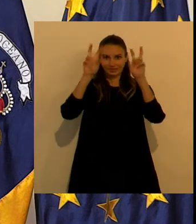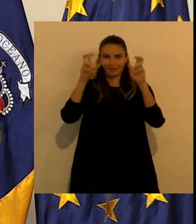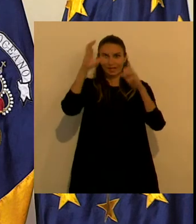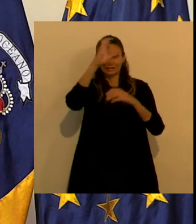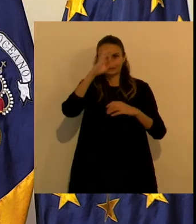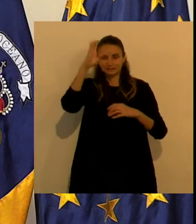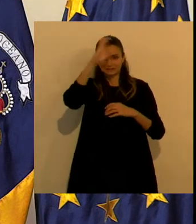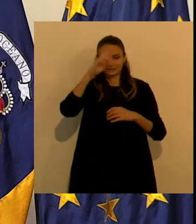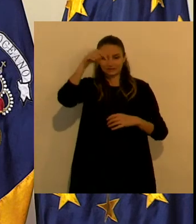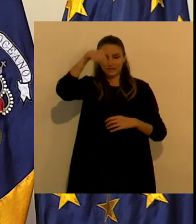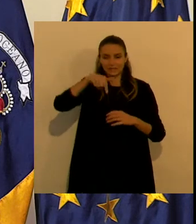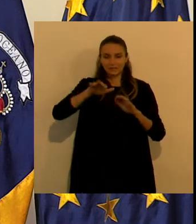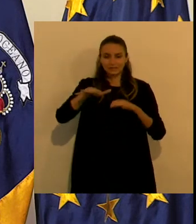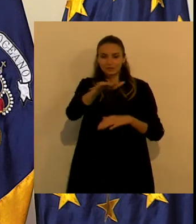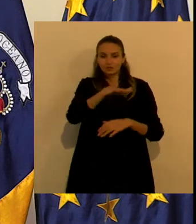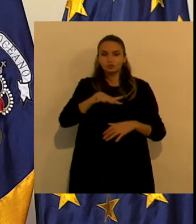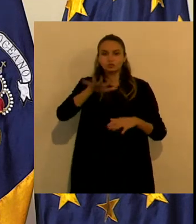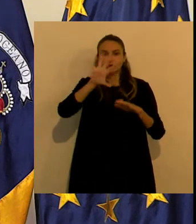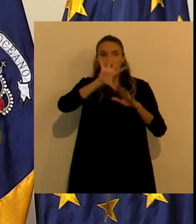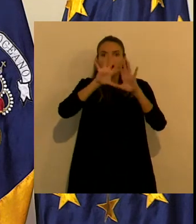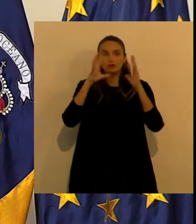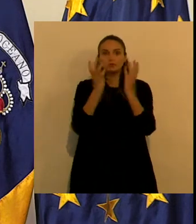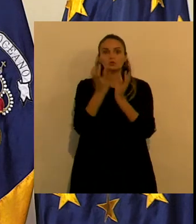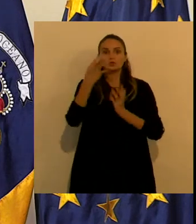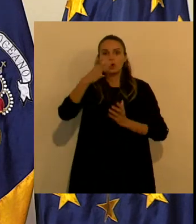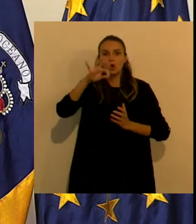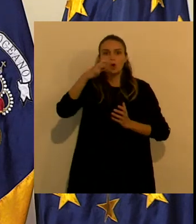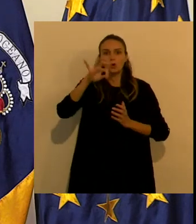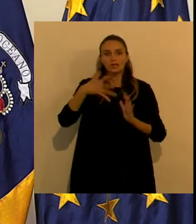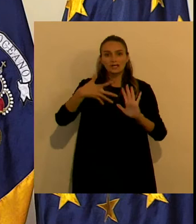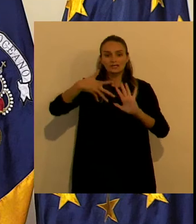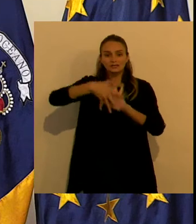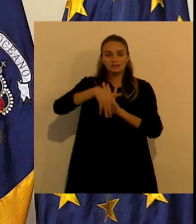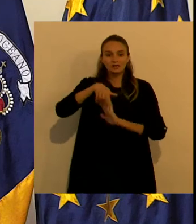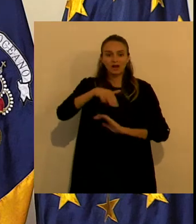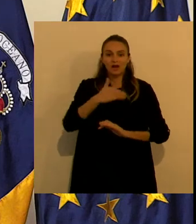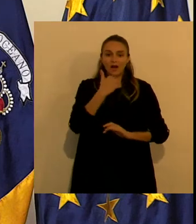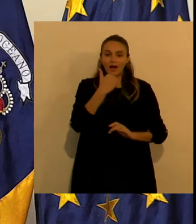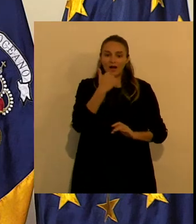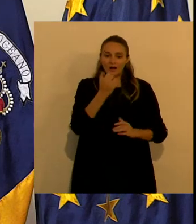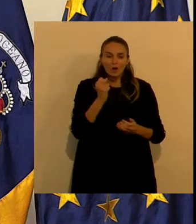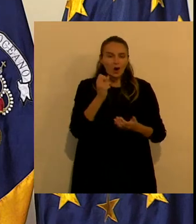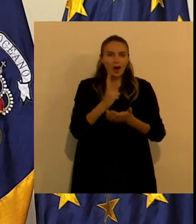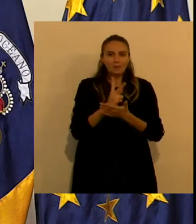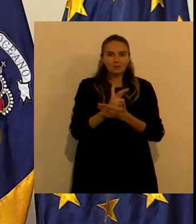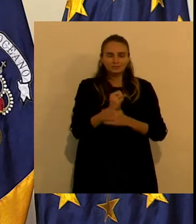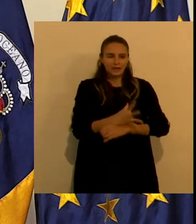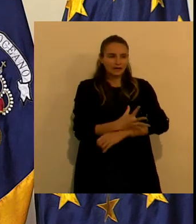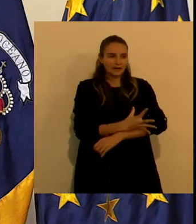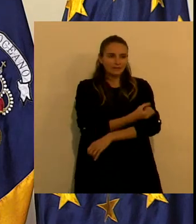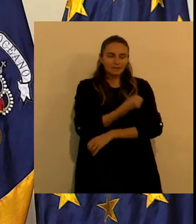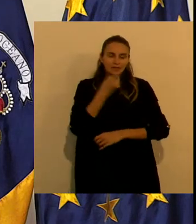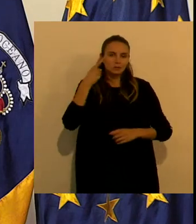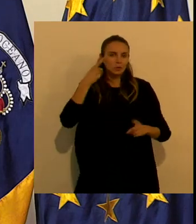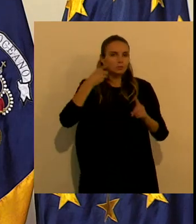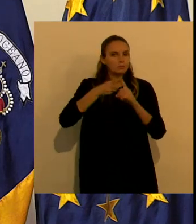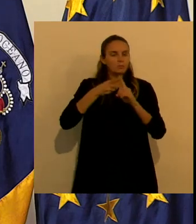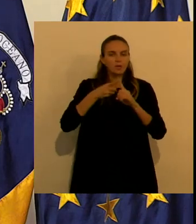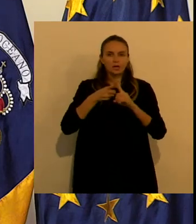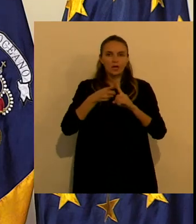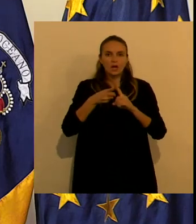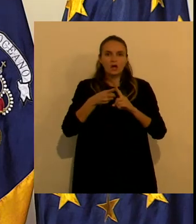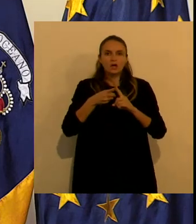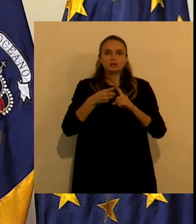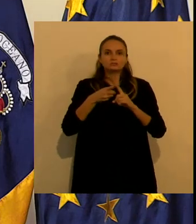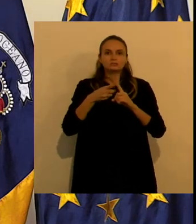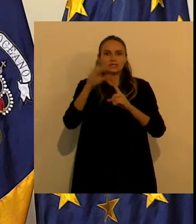mundo, será un elemento que se sume a la apuesta decidida del Cabildo por continuar impulsando la